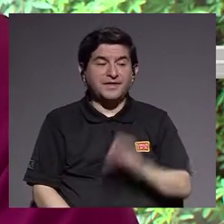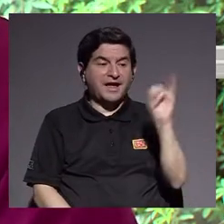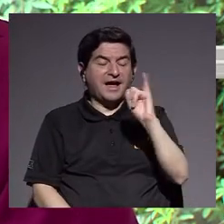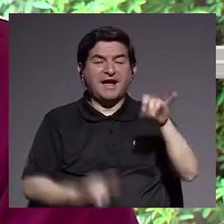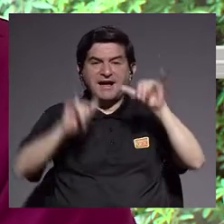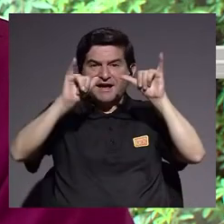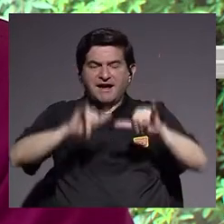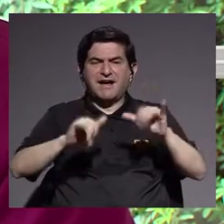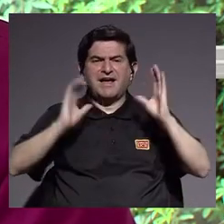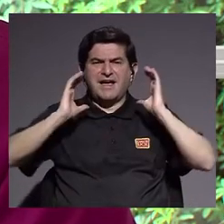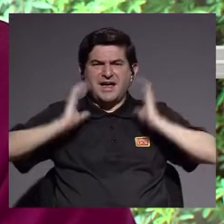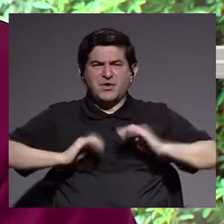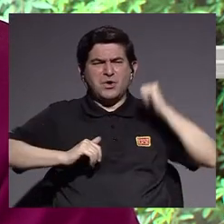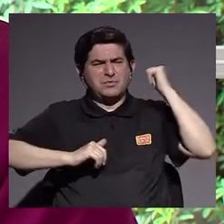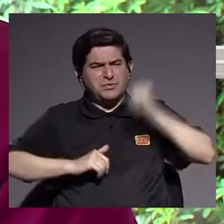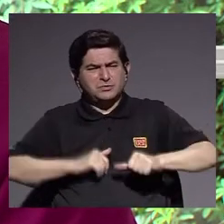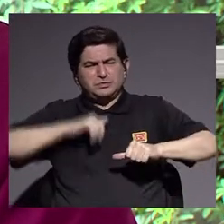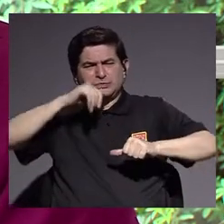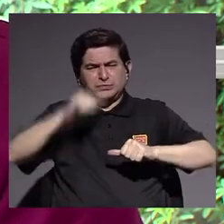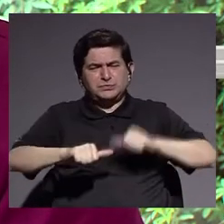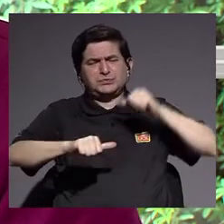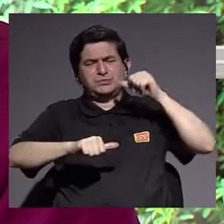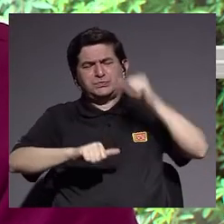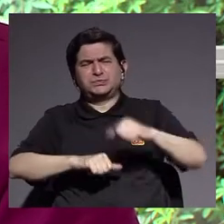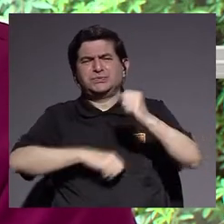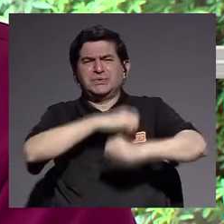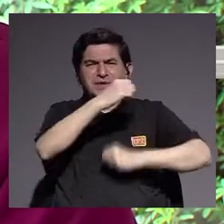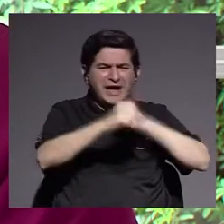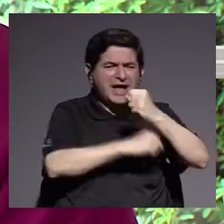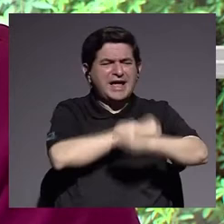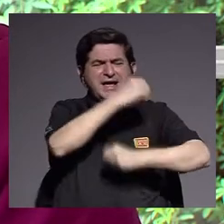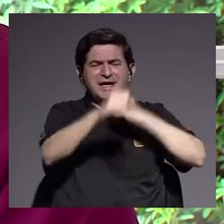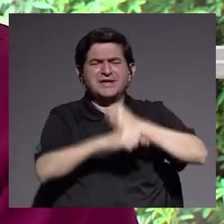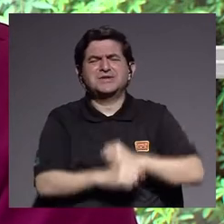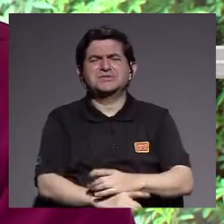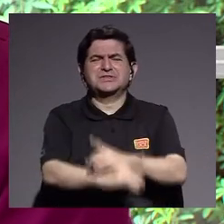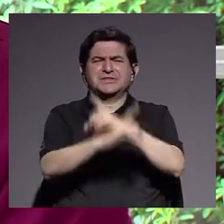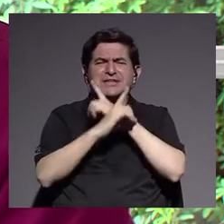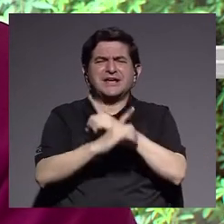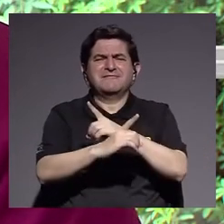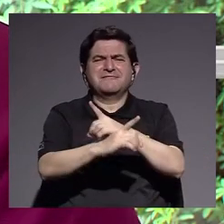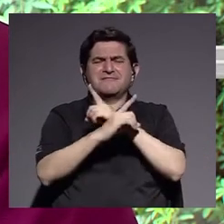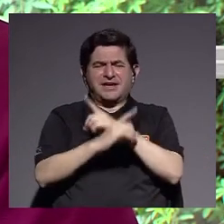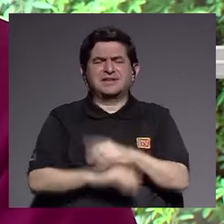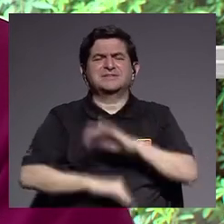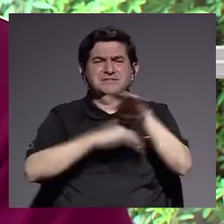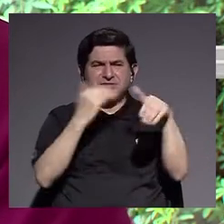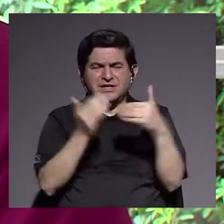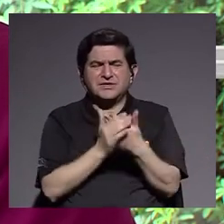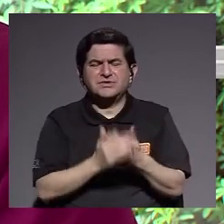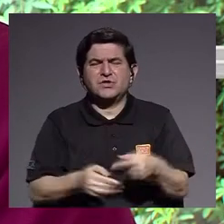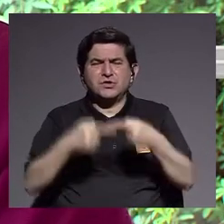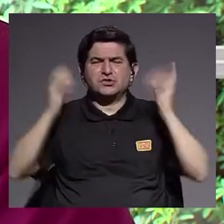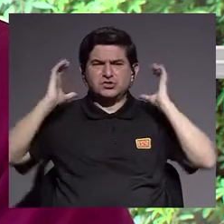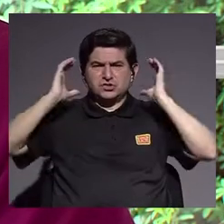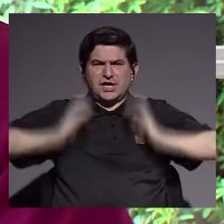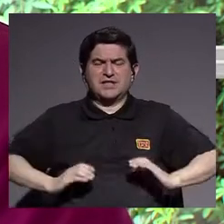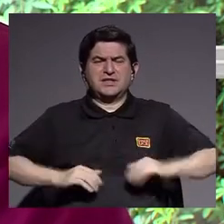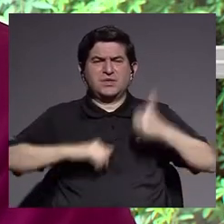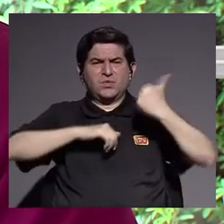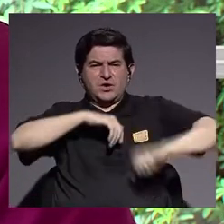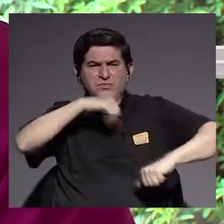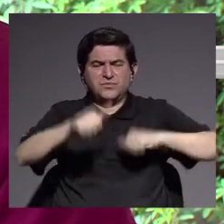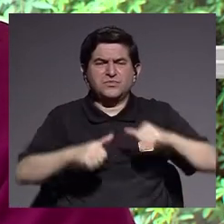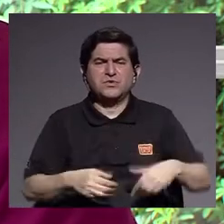al estar inspección presente el cuerpo va a estar batallando durante años lanzando todos sus mecanismos de defensa a todas las embolias todos los anticuerpos